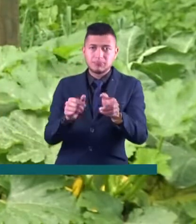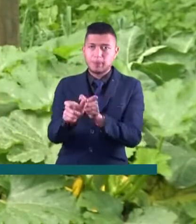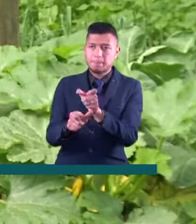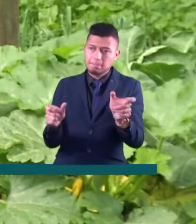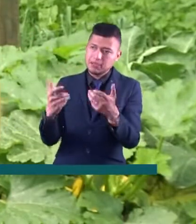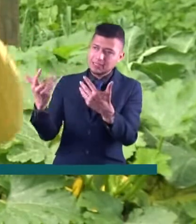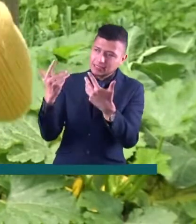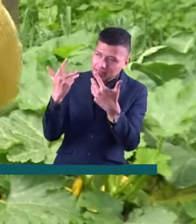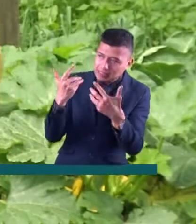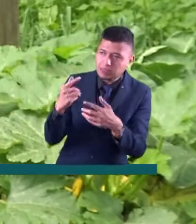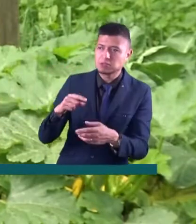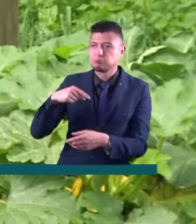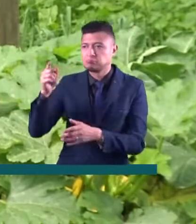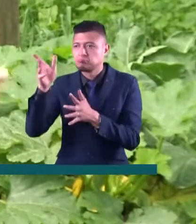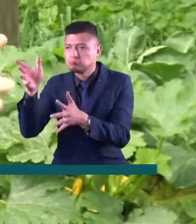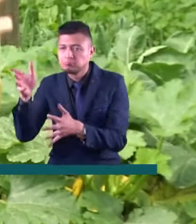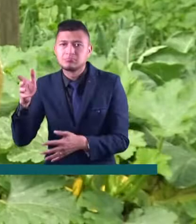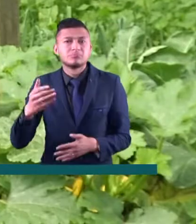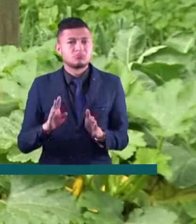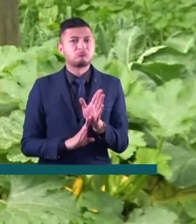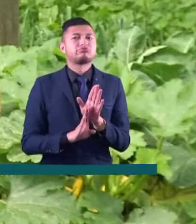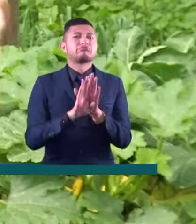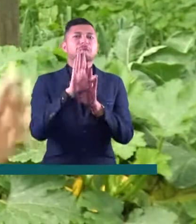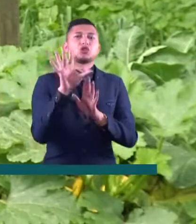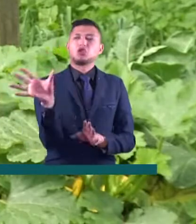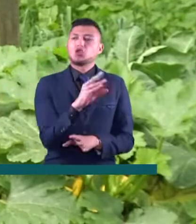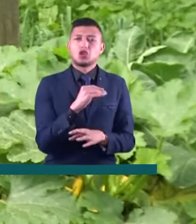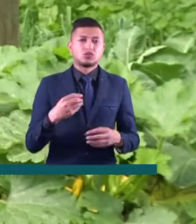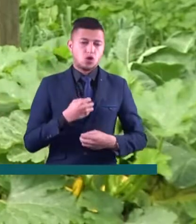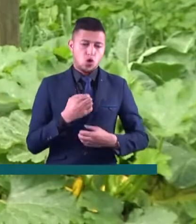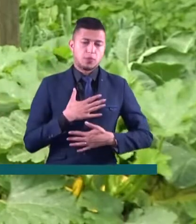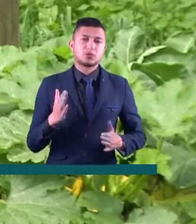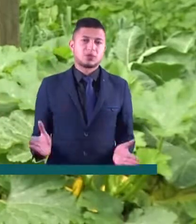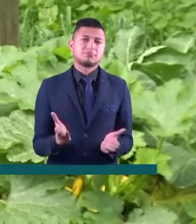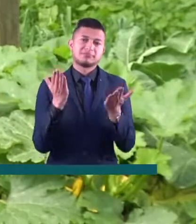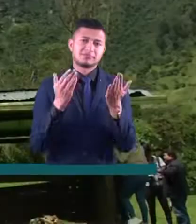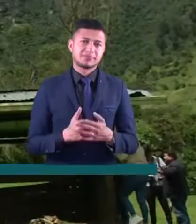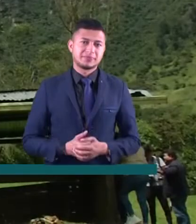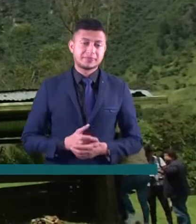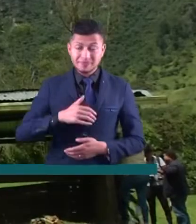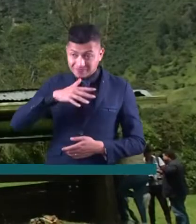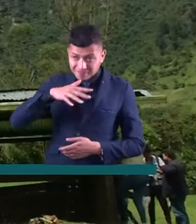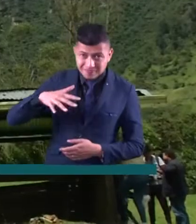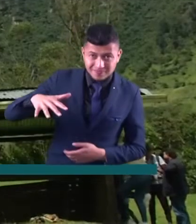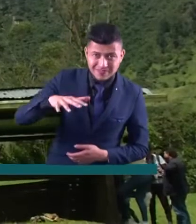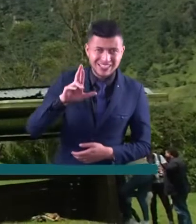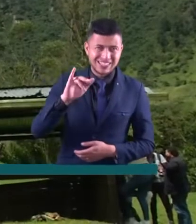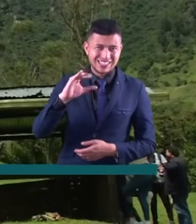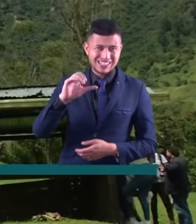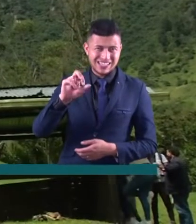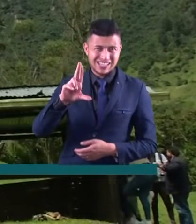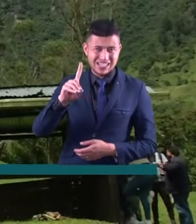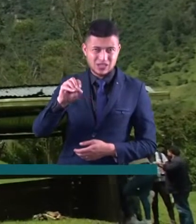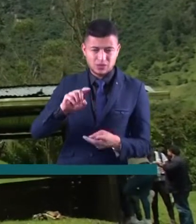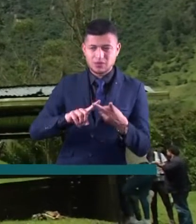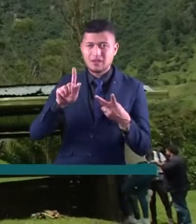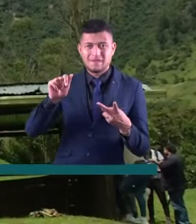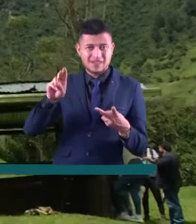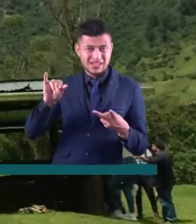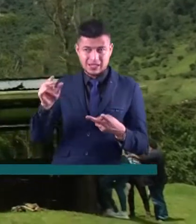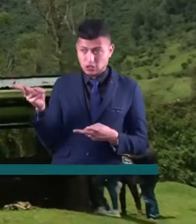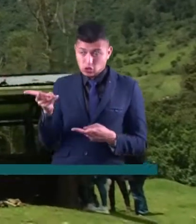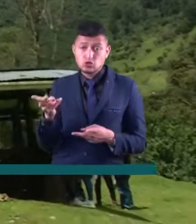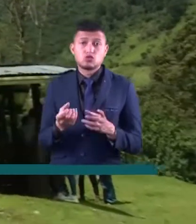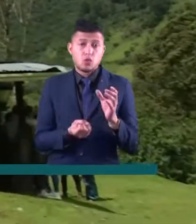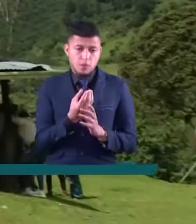la gente nos va enseñando, nosotros enseñando a la gente, podemos ir creciendo y tener todos una mejor oportunidad. En la granja de Ricardo y Fanny es posible